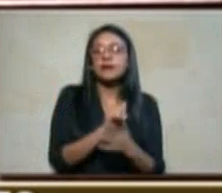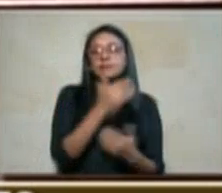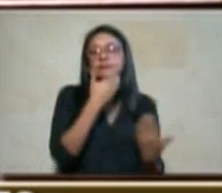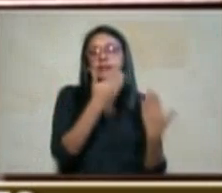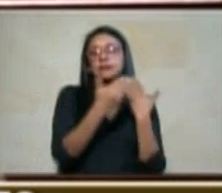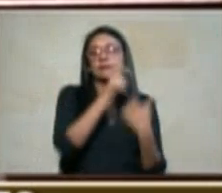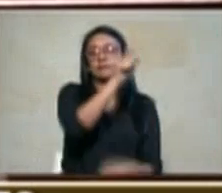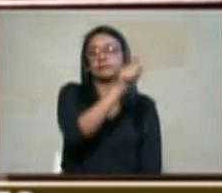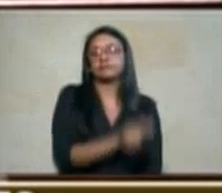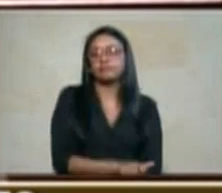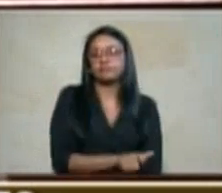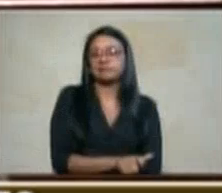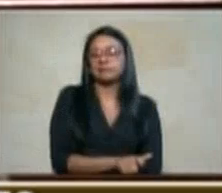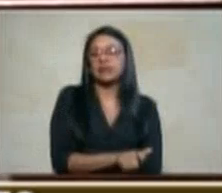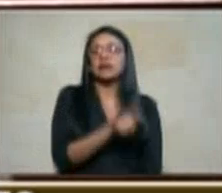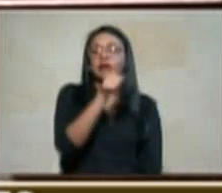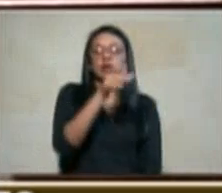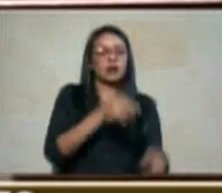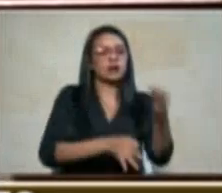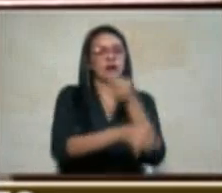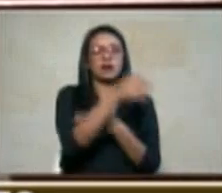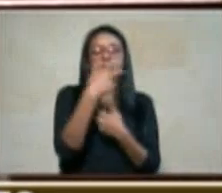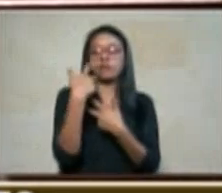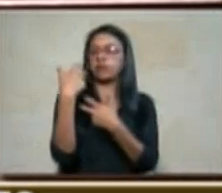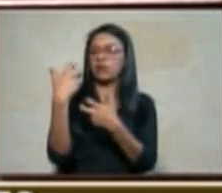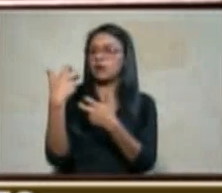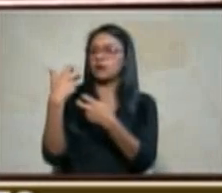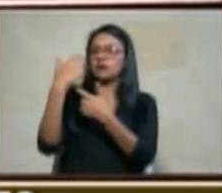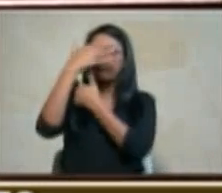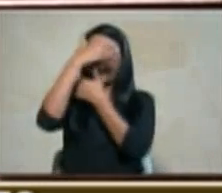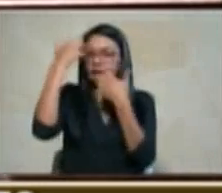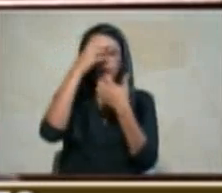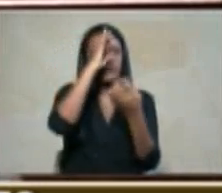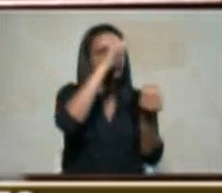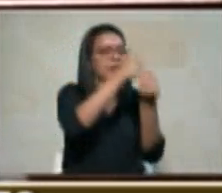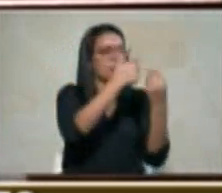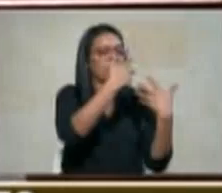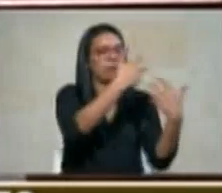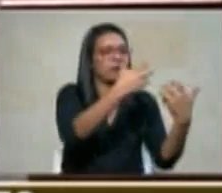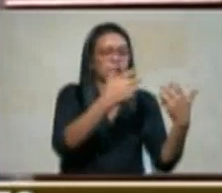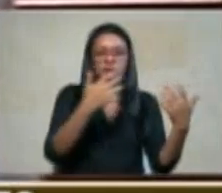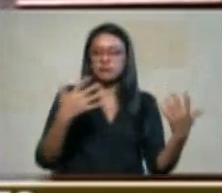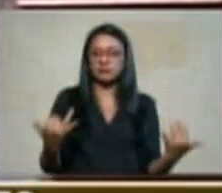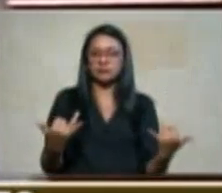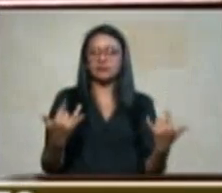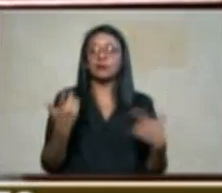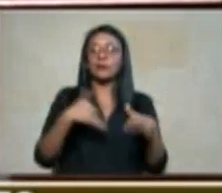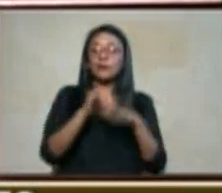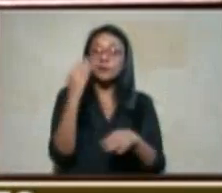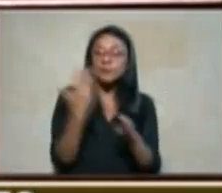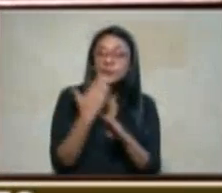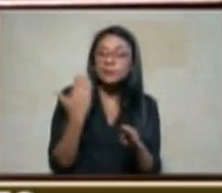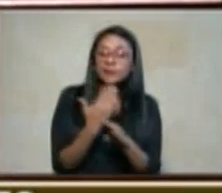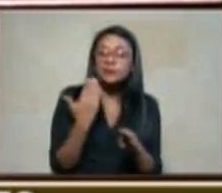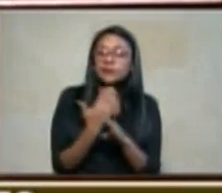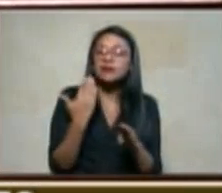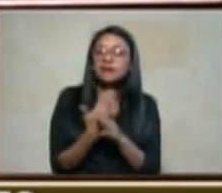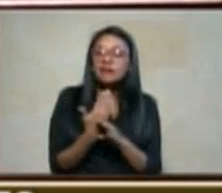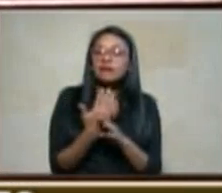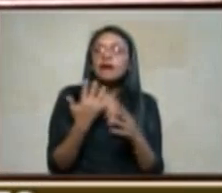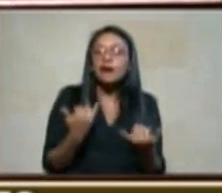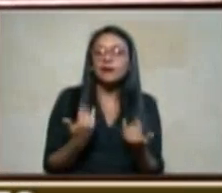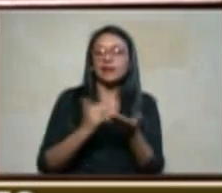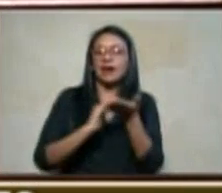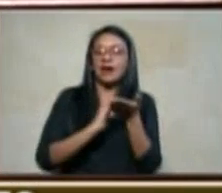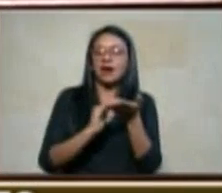campesinos, quienes fueron utilizados tanto por las guerrillas como por los paramilitares, y que hoy una buena parte de esos problemas son los que se